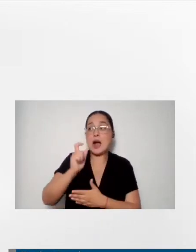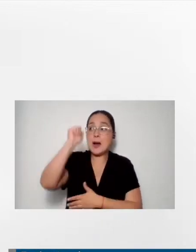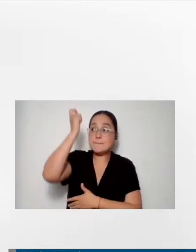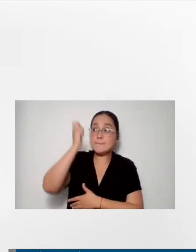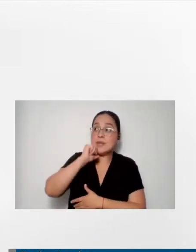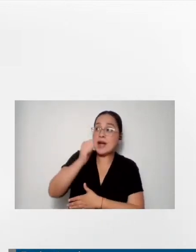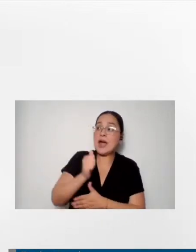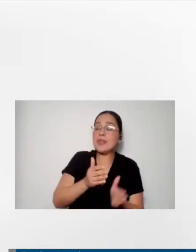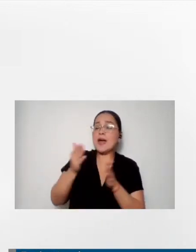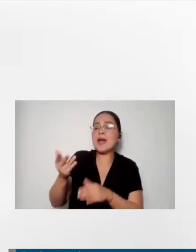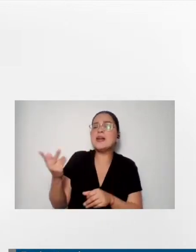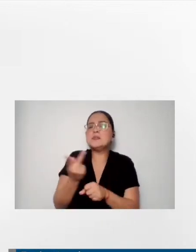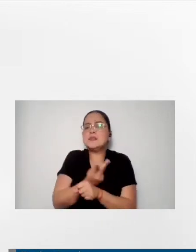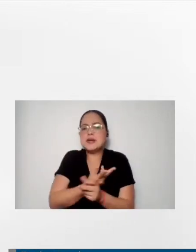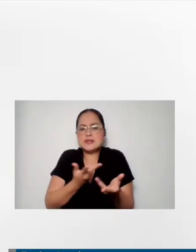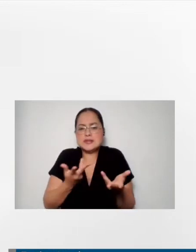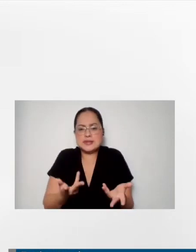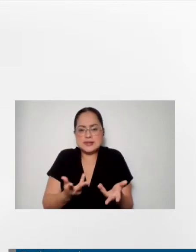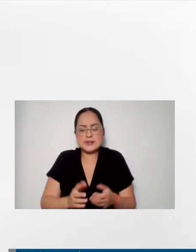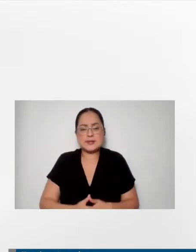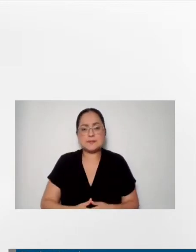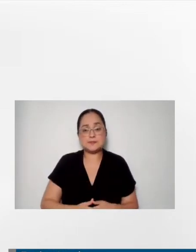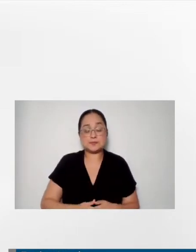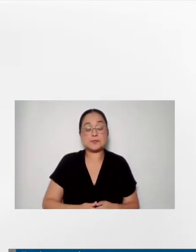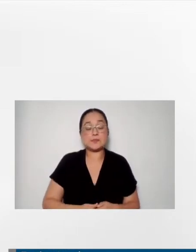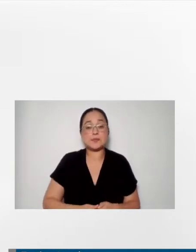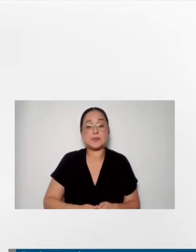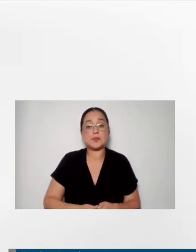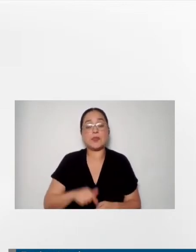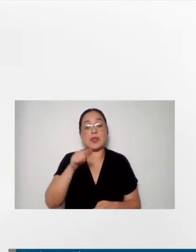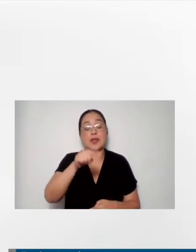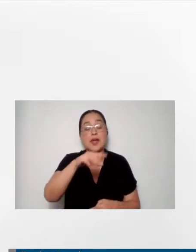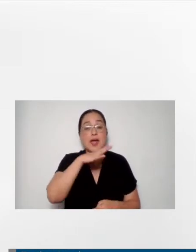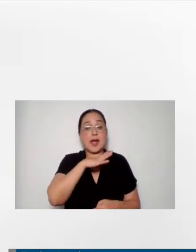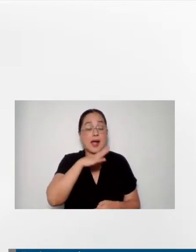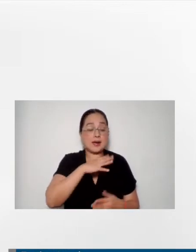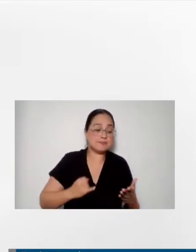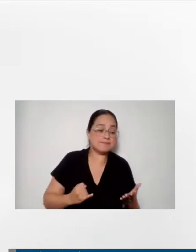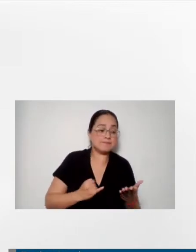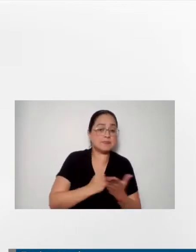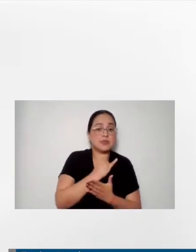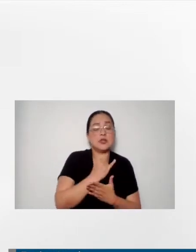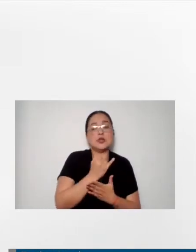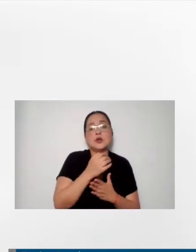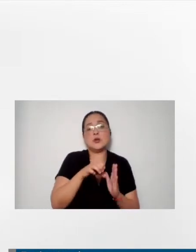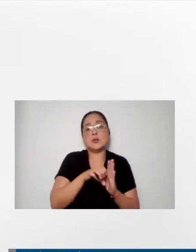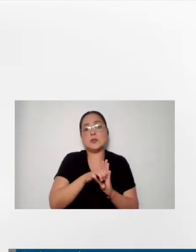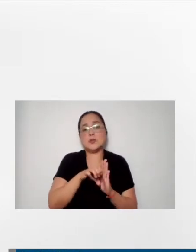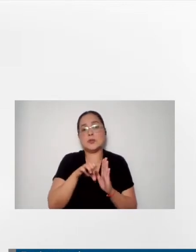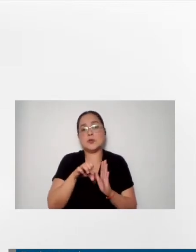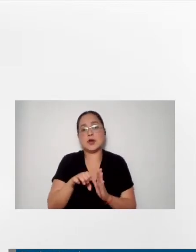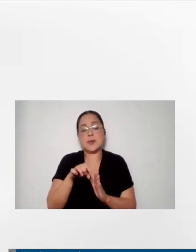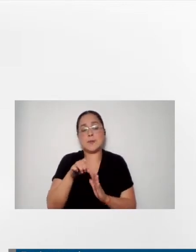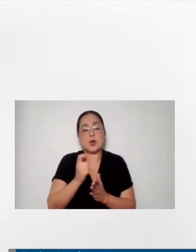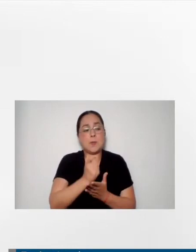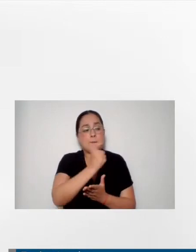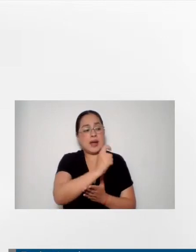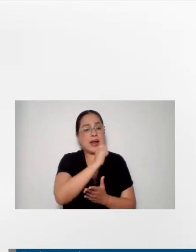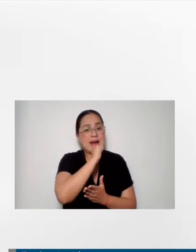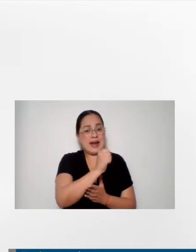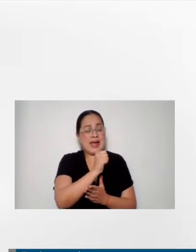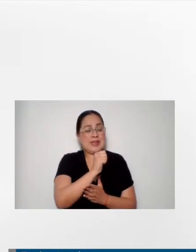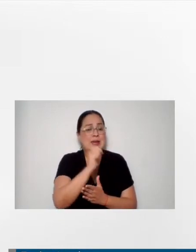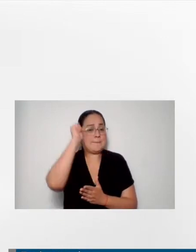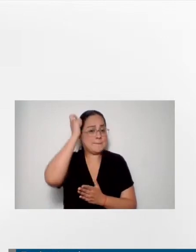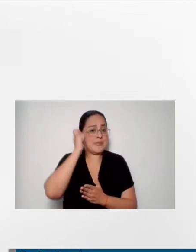alimentaria, ¿no? Entonces, por un lado están los criterios de que el incumplimiento de la obligación alimentaria